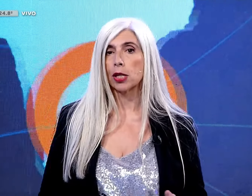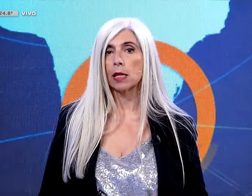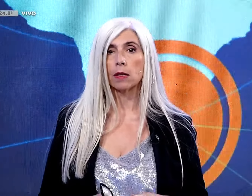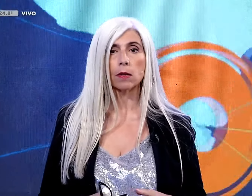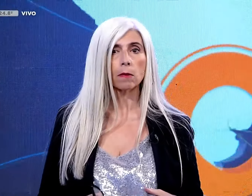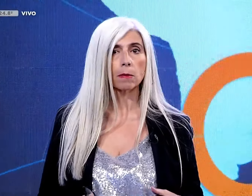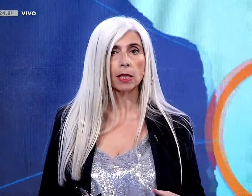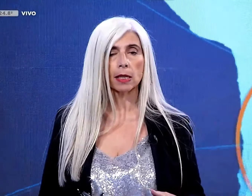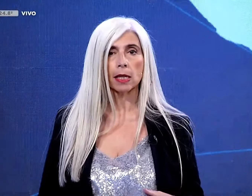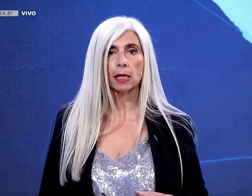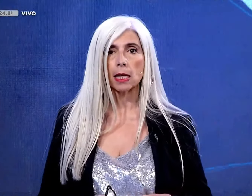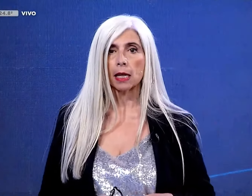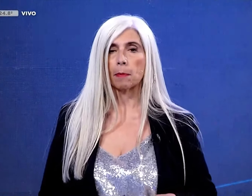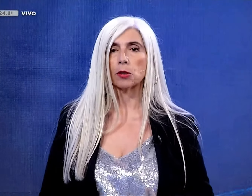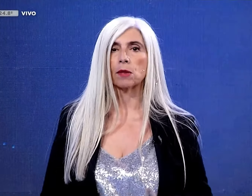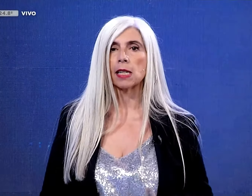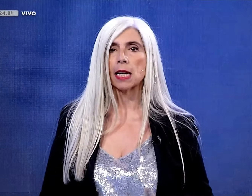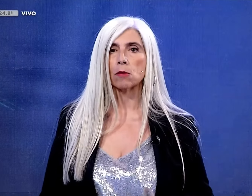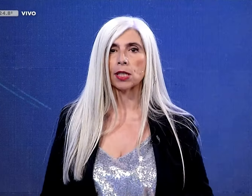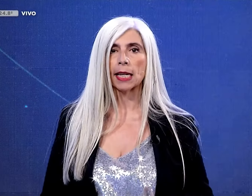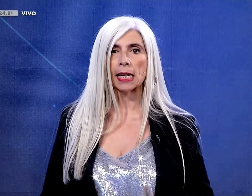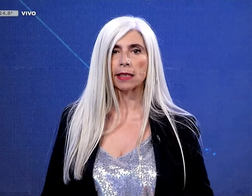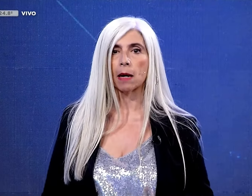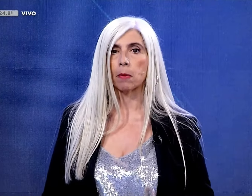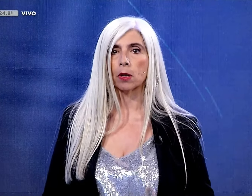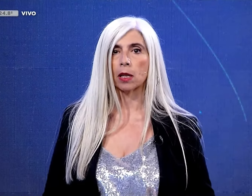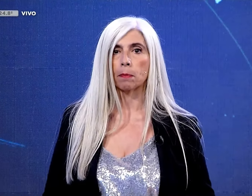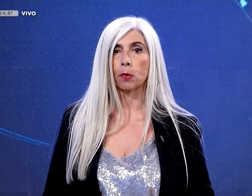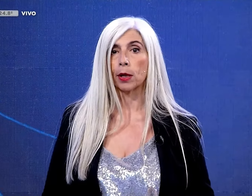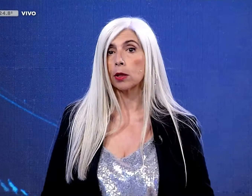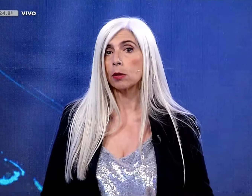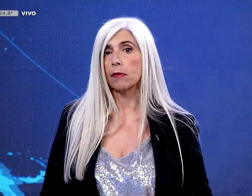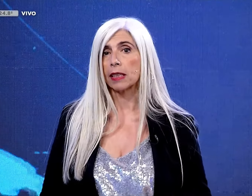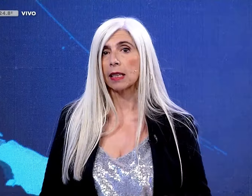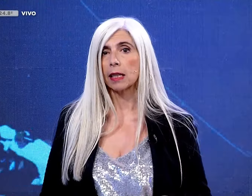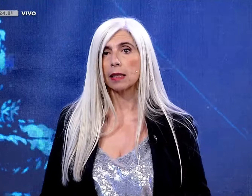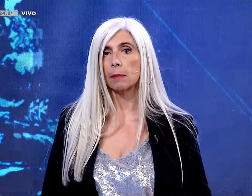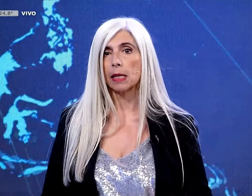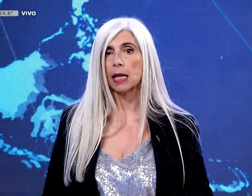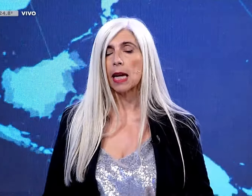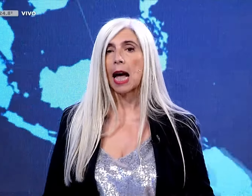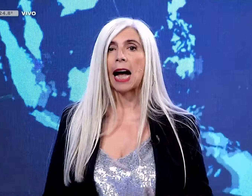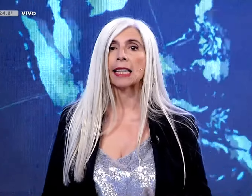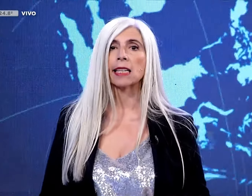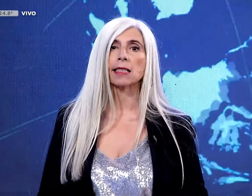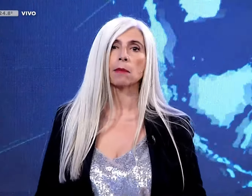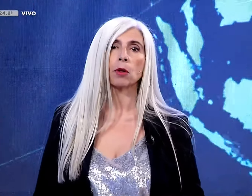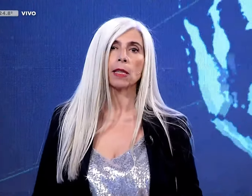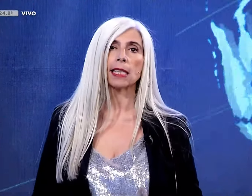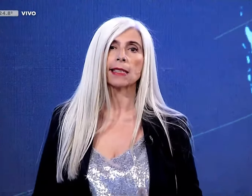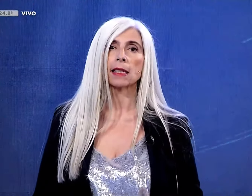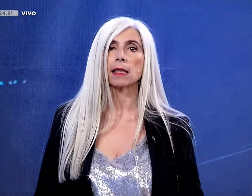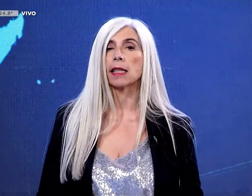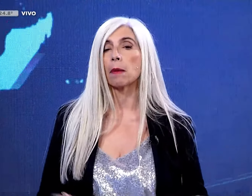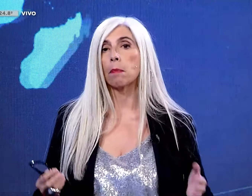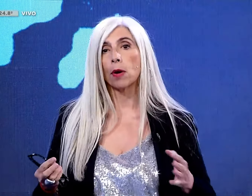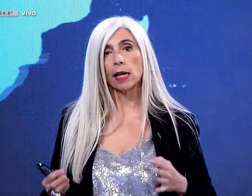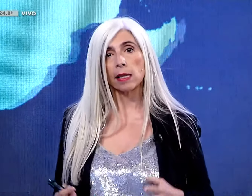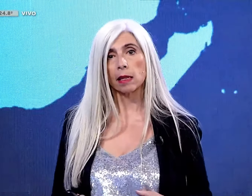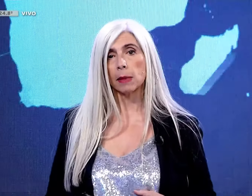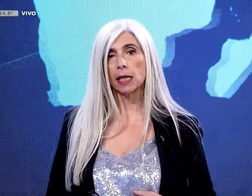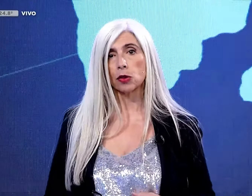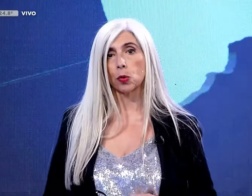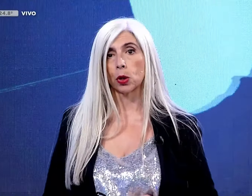medianoche no vamos a tener la posibilidad de usar el transporte público Esto va a afectar directamente a quienes se movilicen